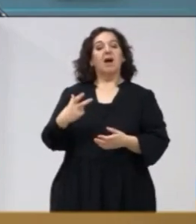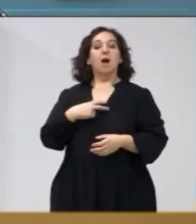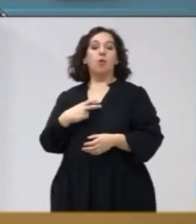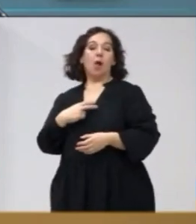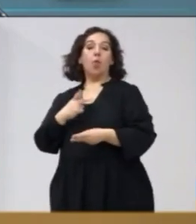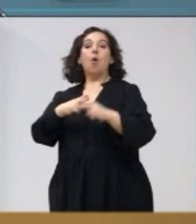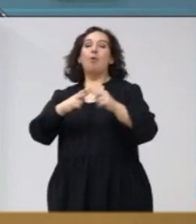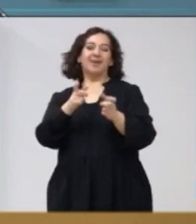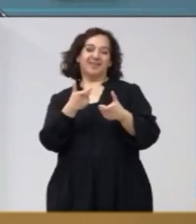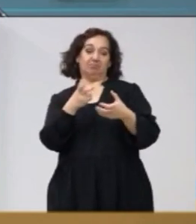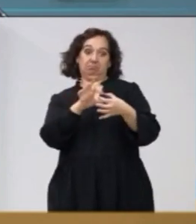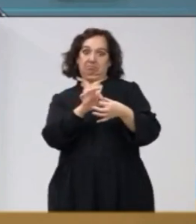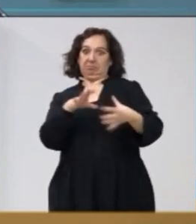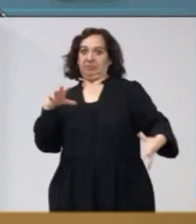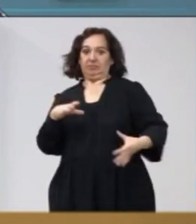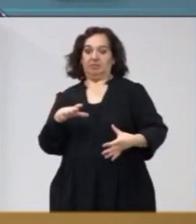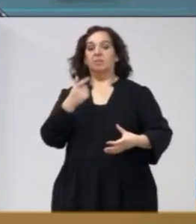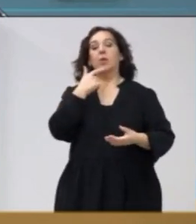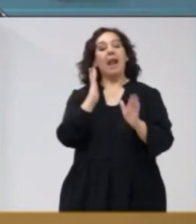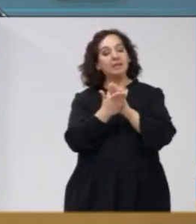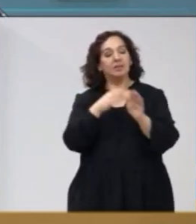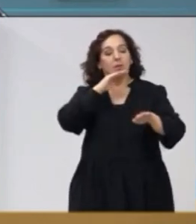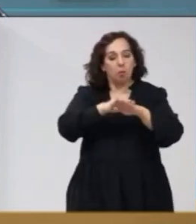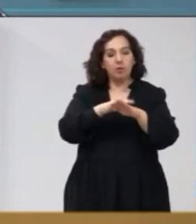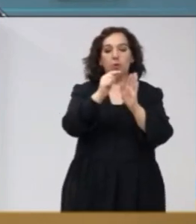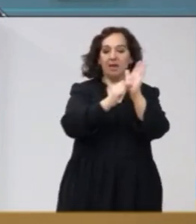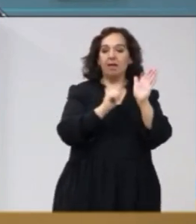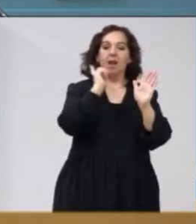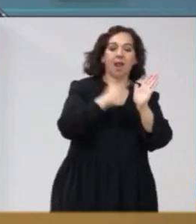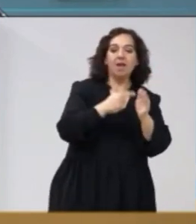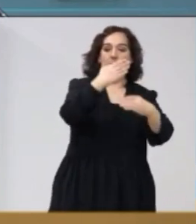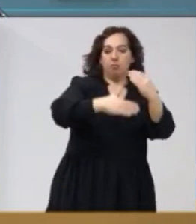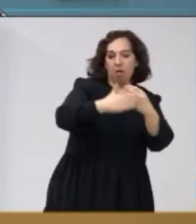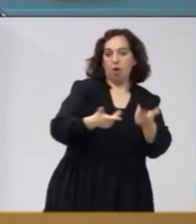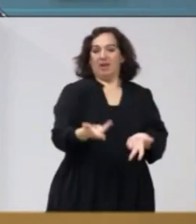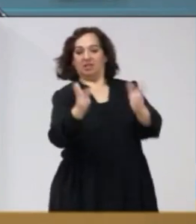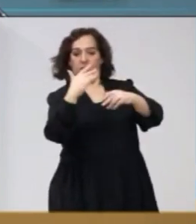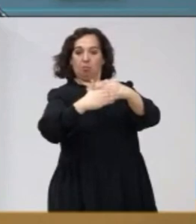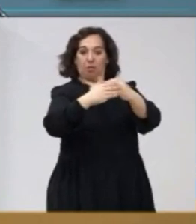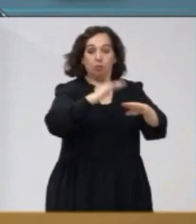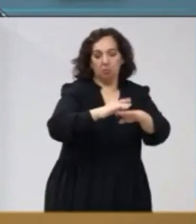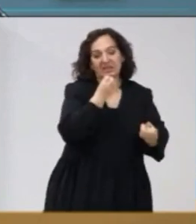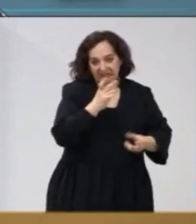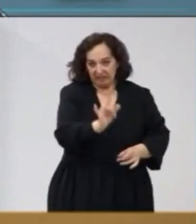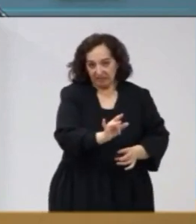allá de que el expediente vaya cumpliendo todos los requisitos de plazo de licitación, etcétera?